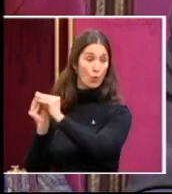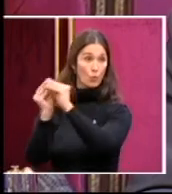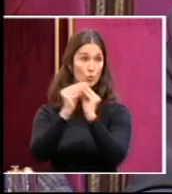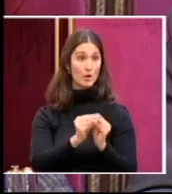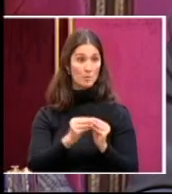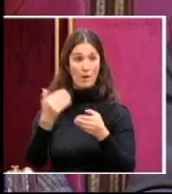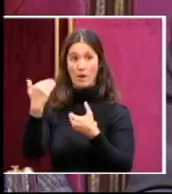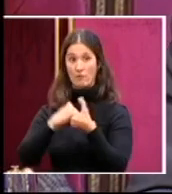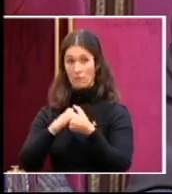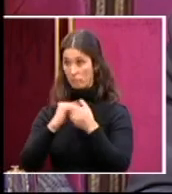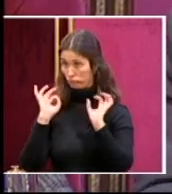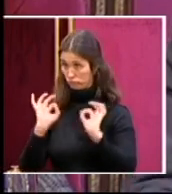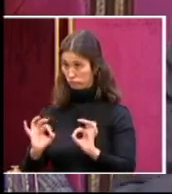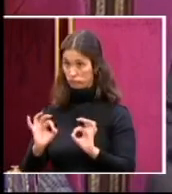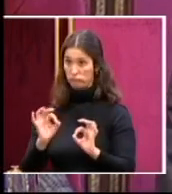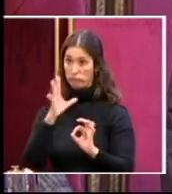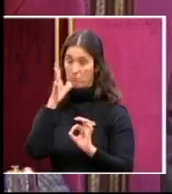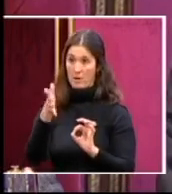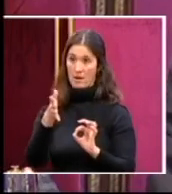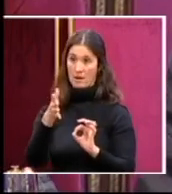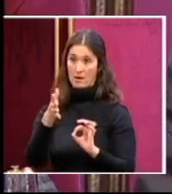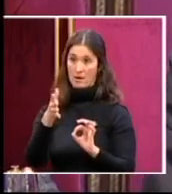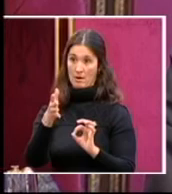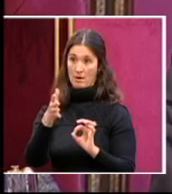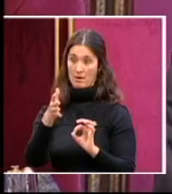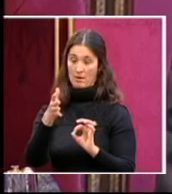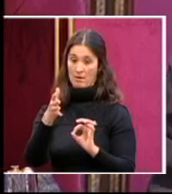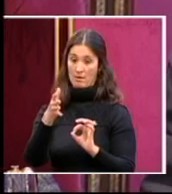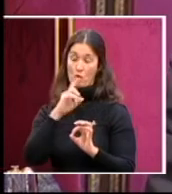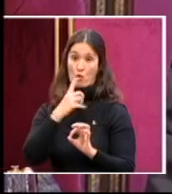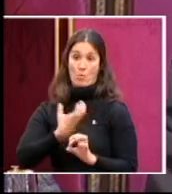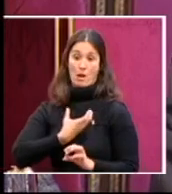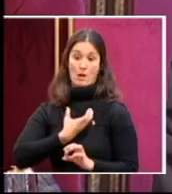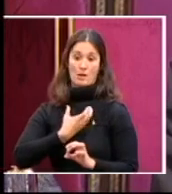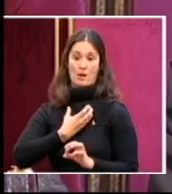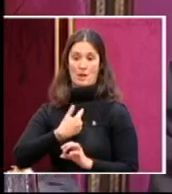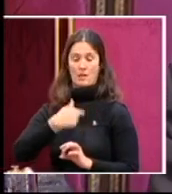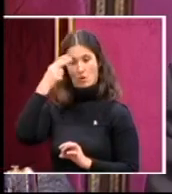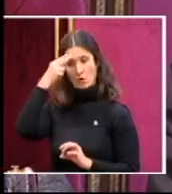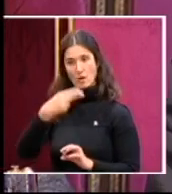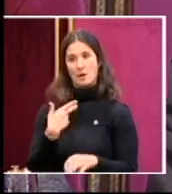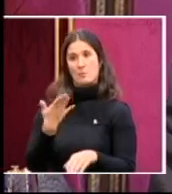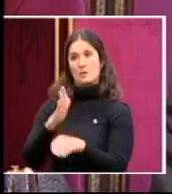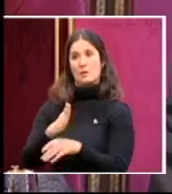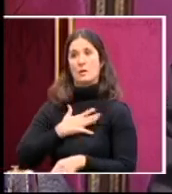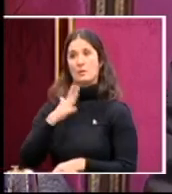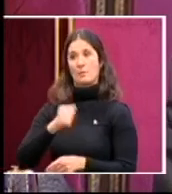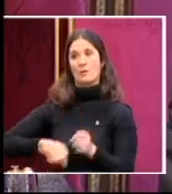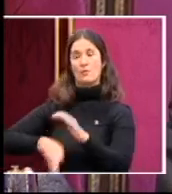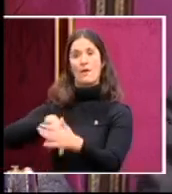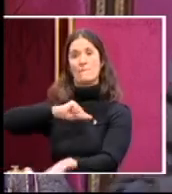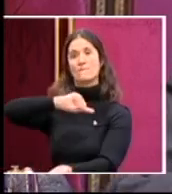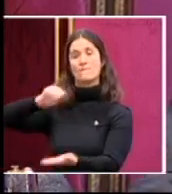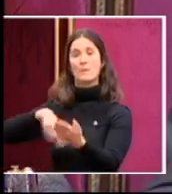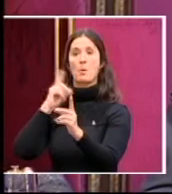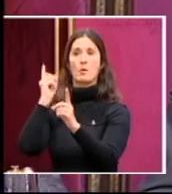políticos a favor de este voto para que, como alcalde, tenga el honor de representar este ayuntamiento en la firma por